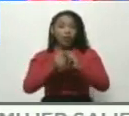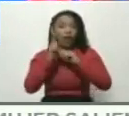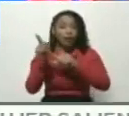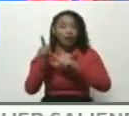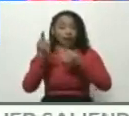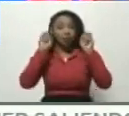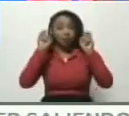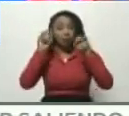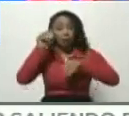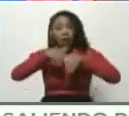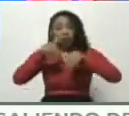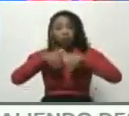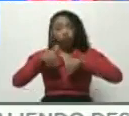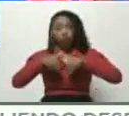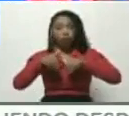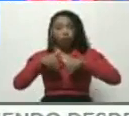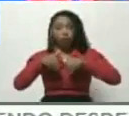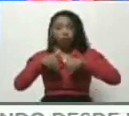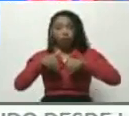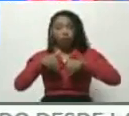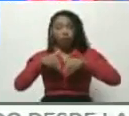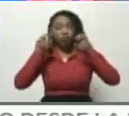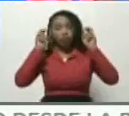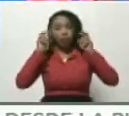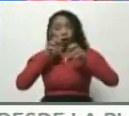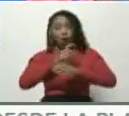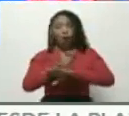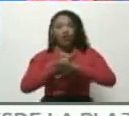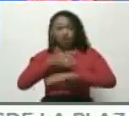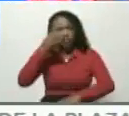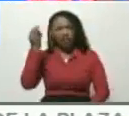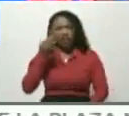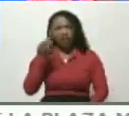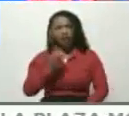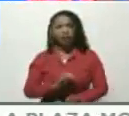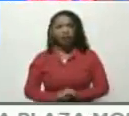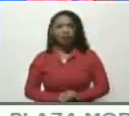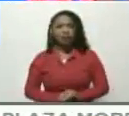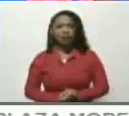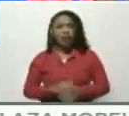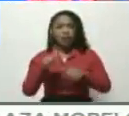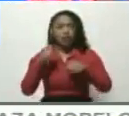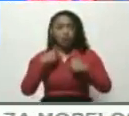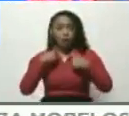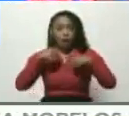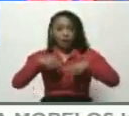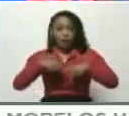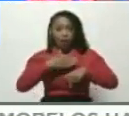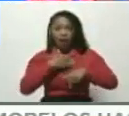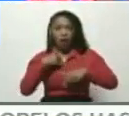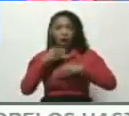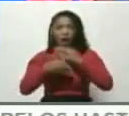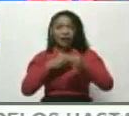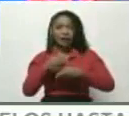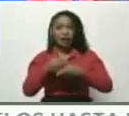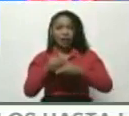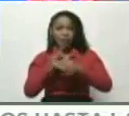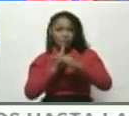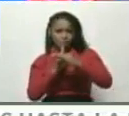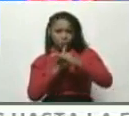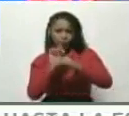aparato electoral en un aparato de gobierno verdadero. Y aquí quiero hacer una